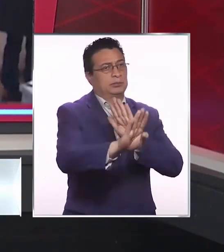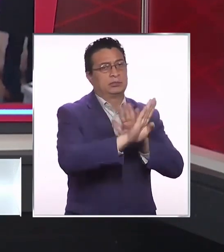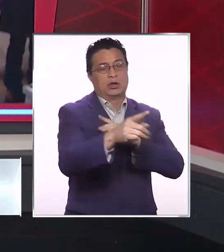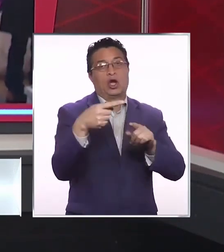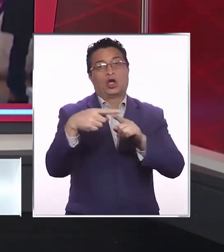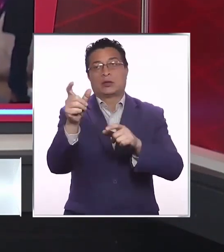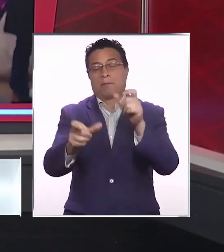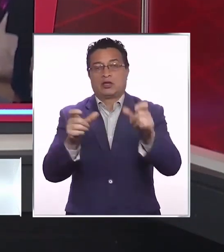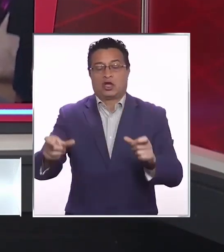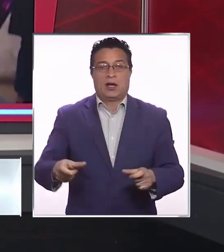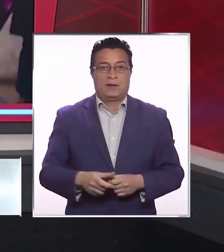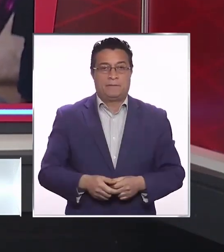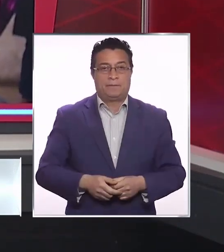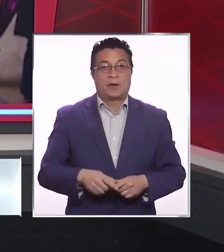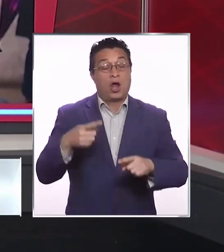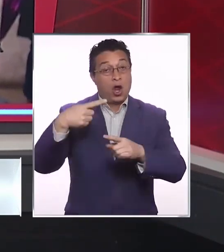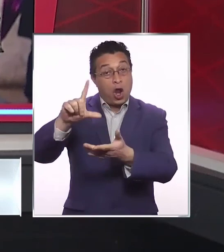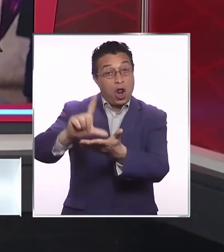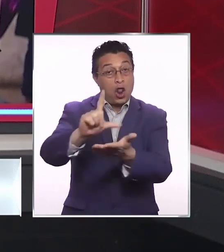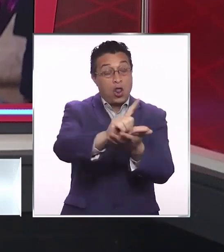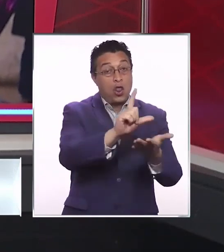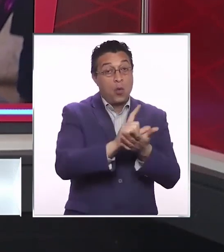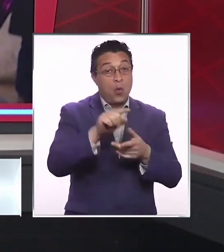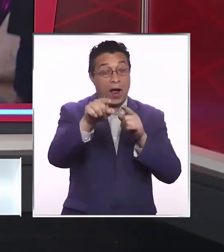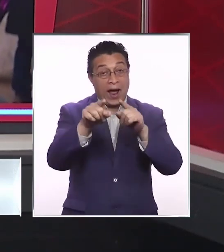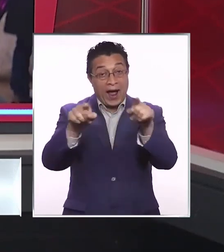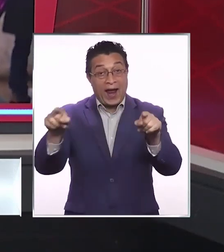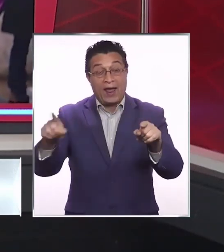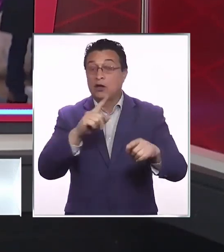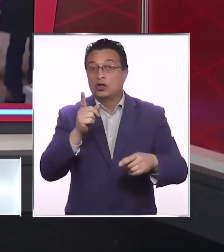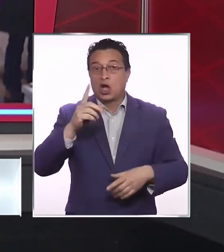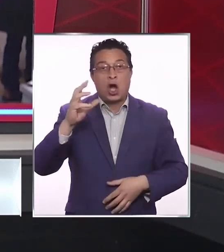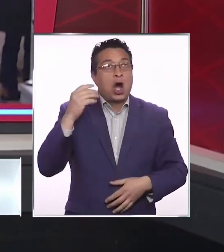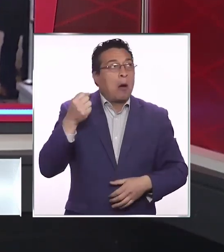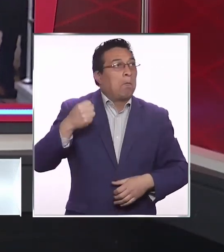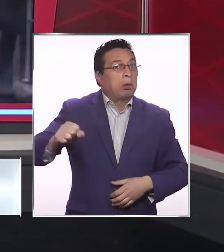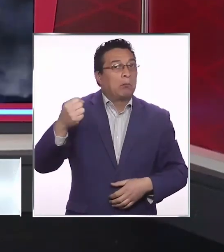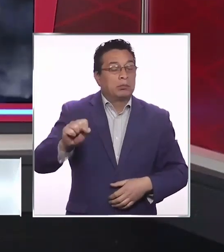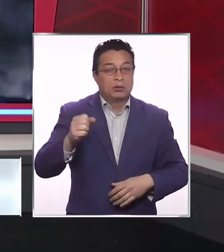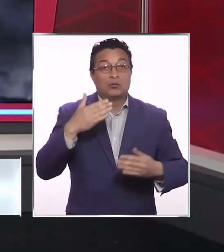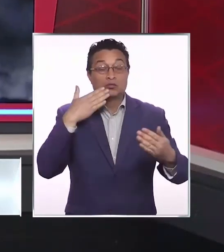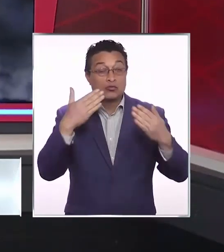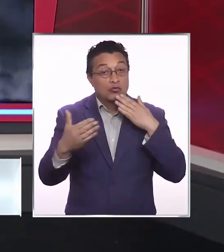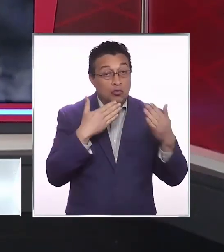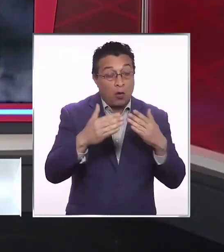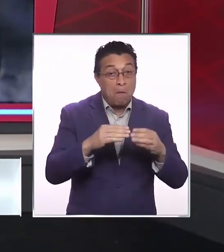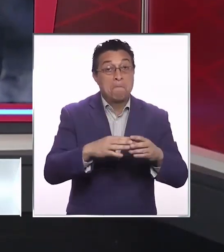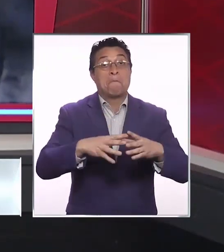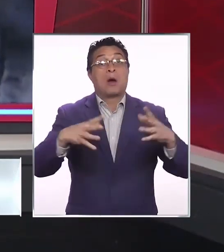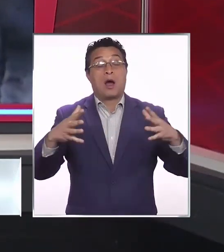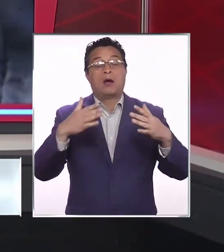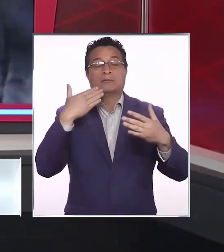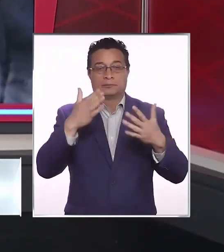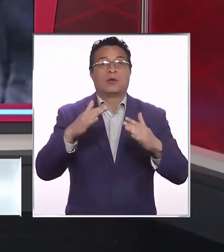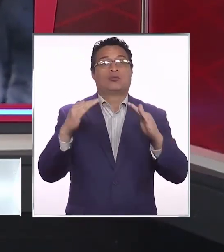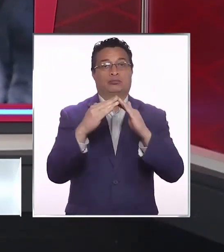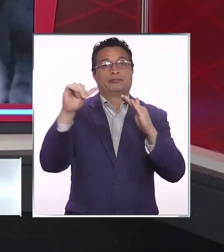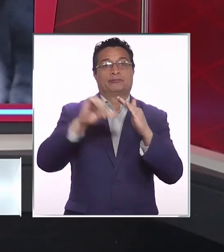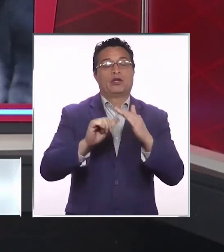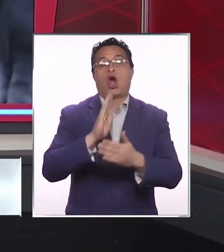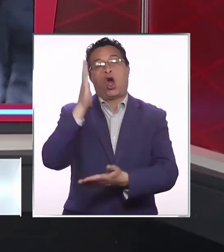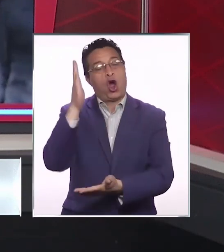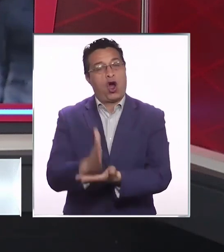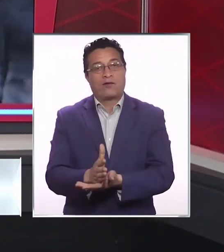distancia física con otras personas. En los lugares donde la gente no lo ha entendido, el aumento de contagios ha derivado en